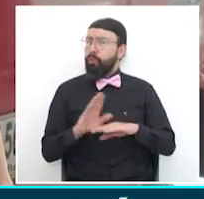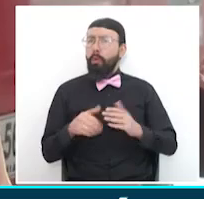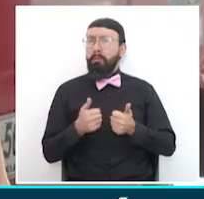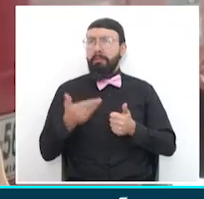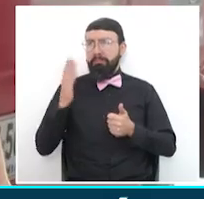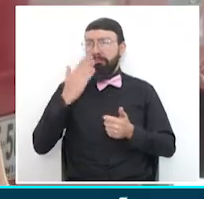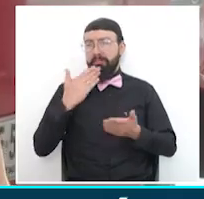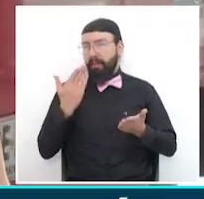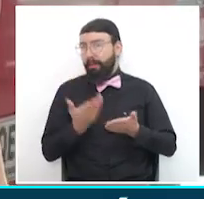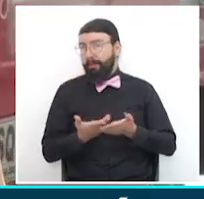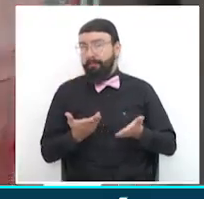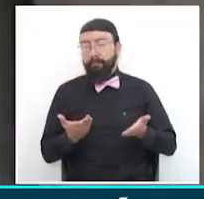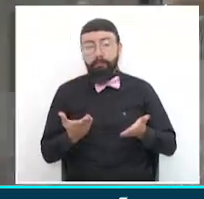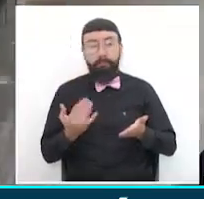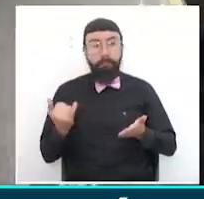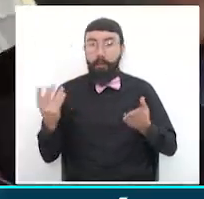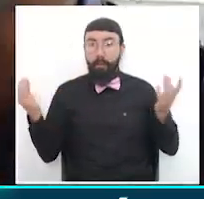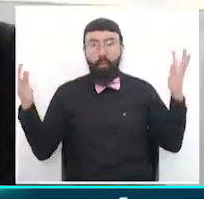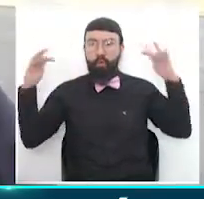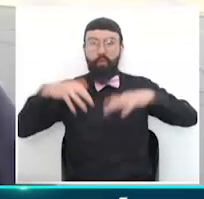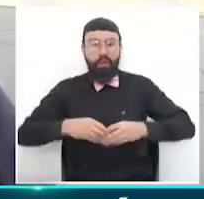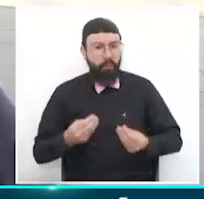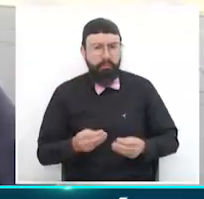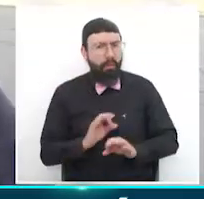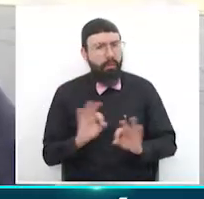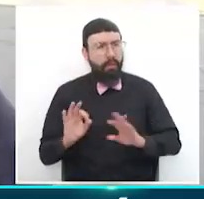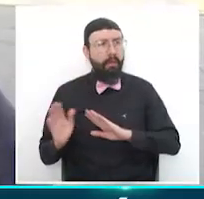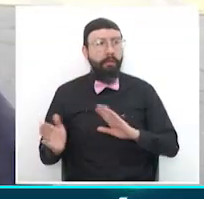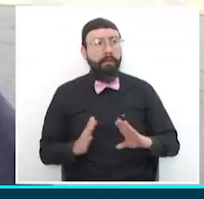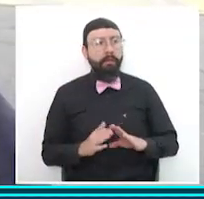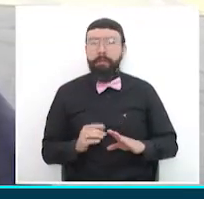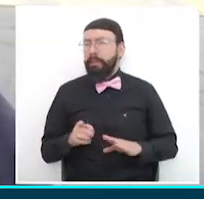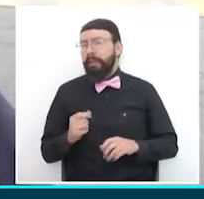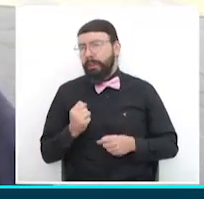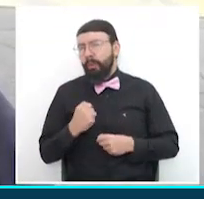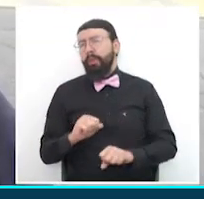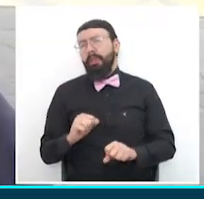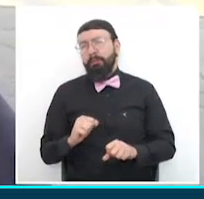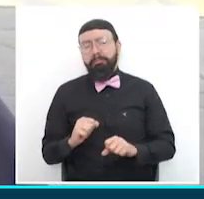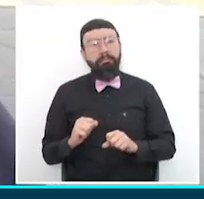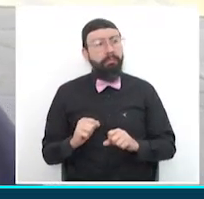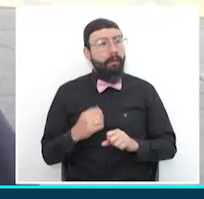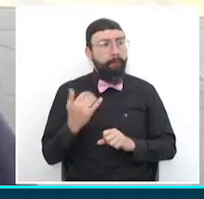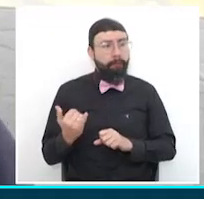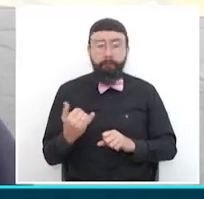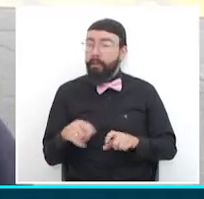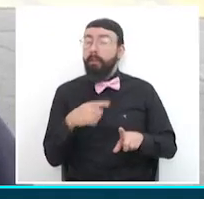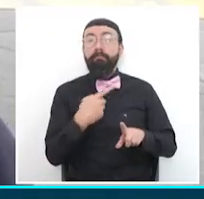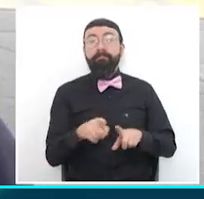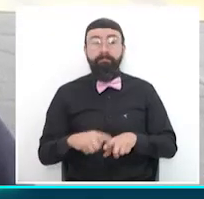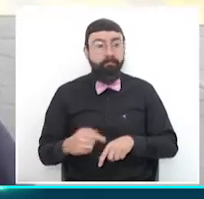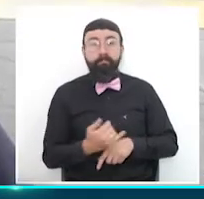Dios, no recogen mucha gente en la vía. Sí, sí se está haciendo lo posible de que las cosas